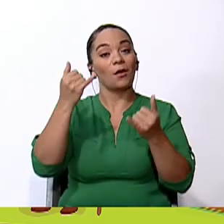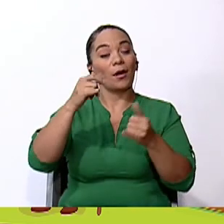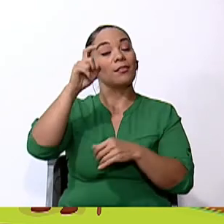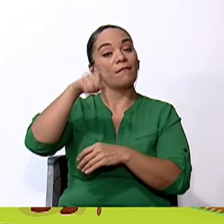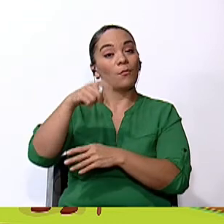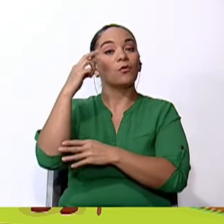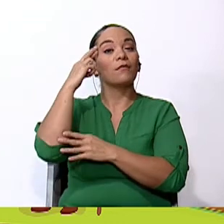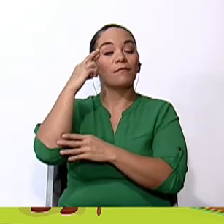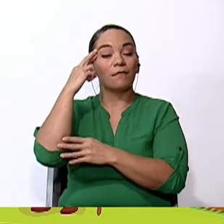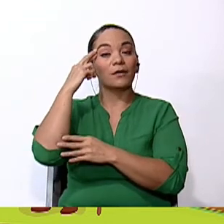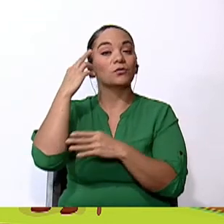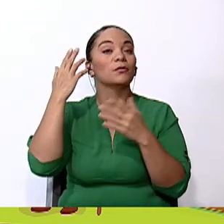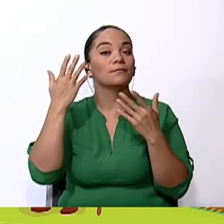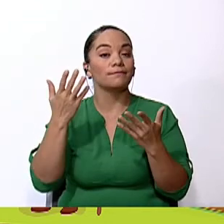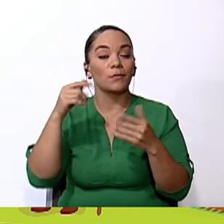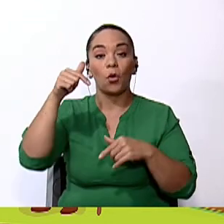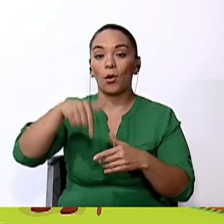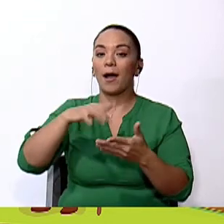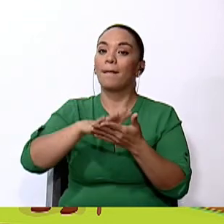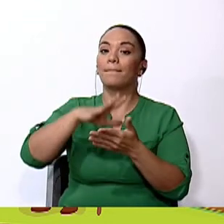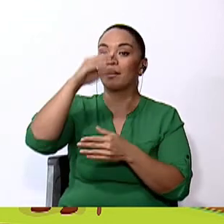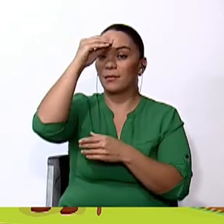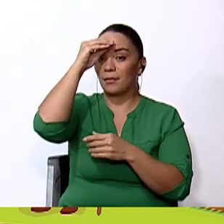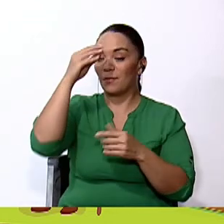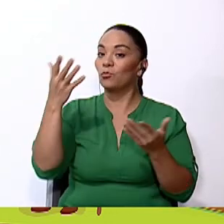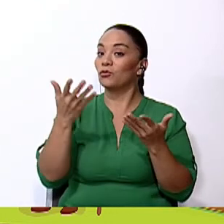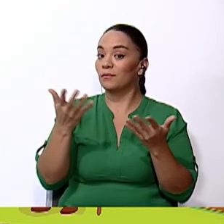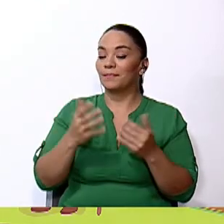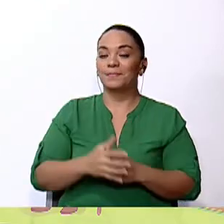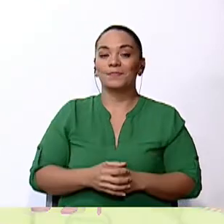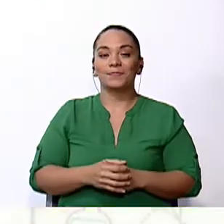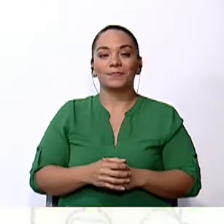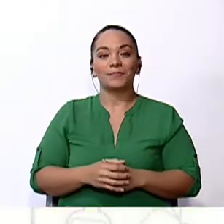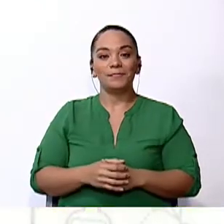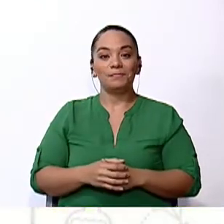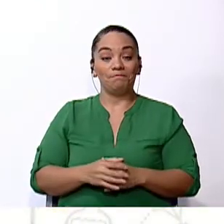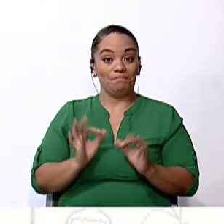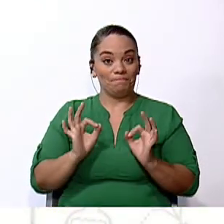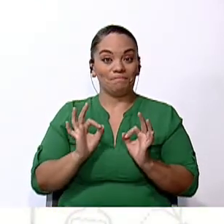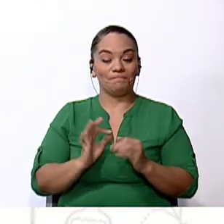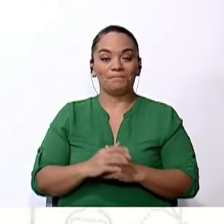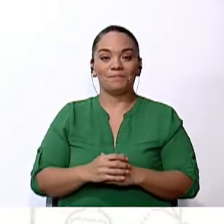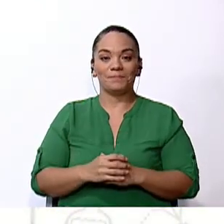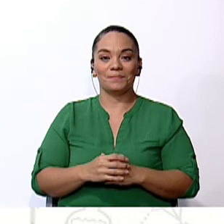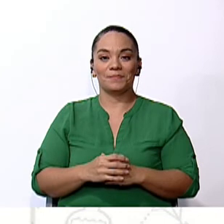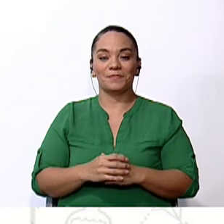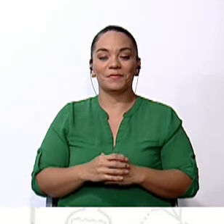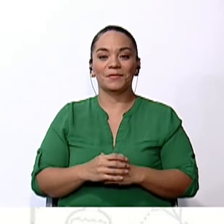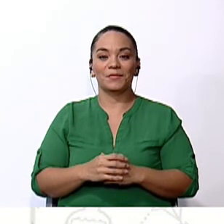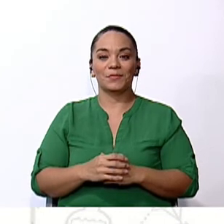reflexionar sobre lo que hemos aprendido el día de hoy. ¿Les parece? ¿Sí?